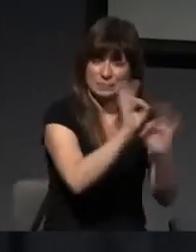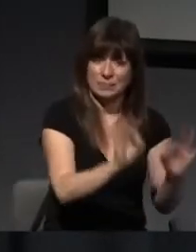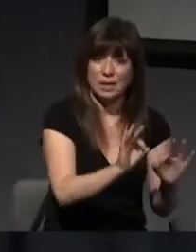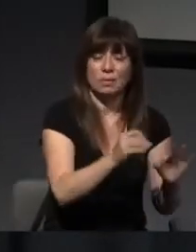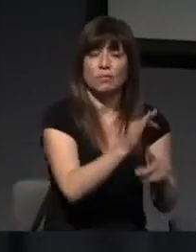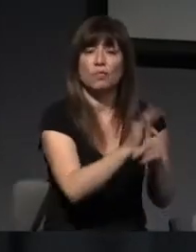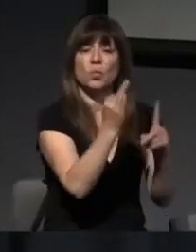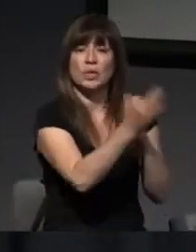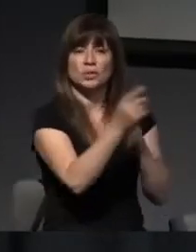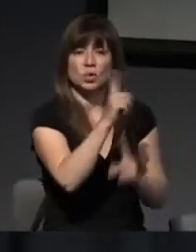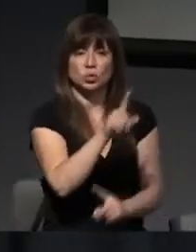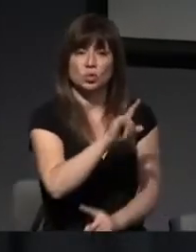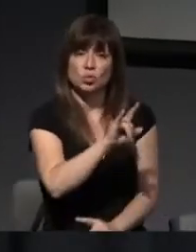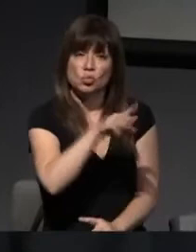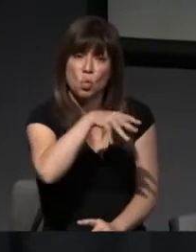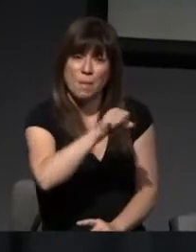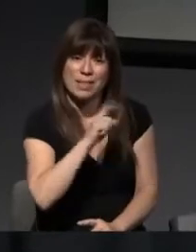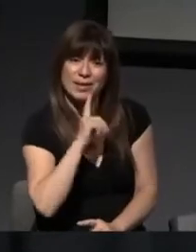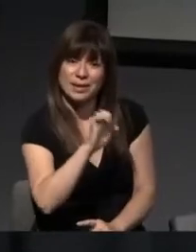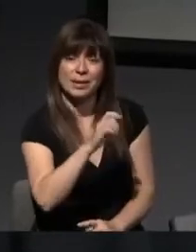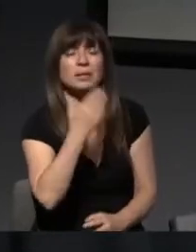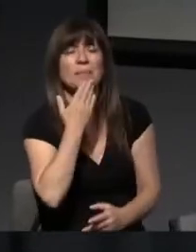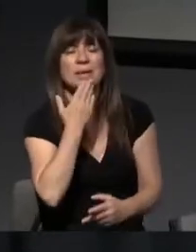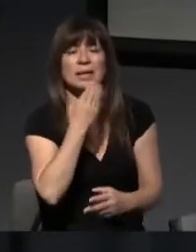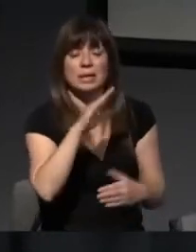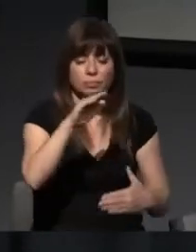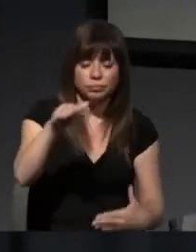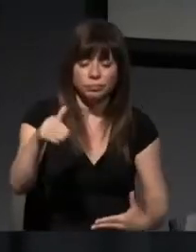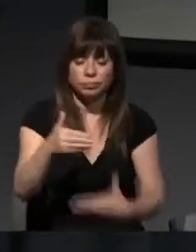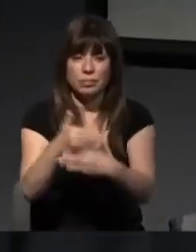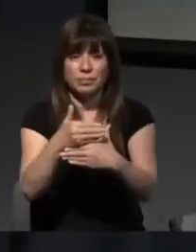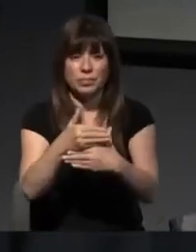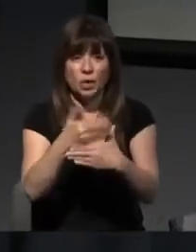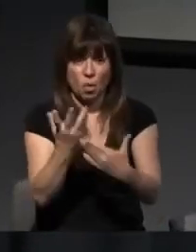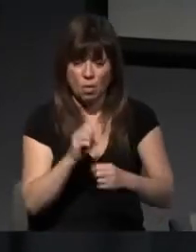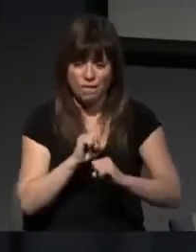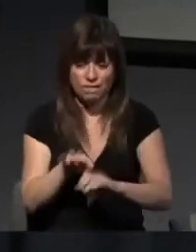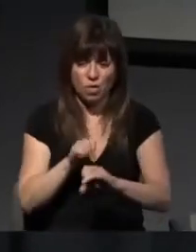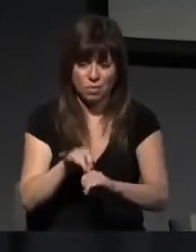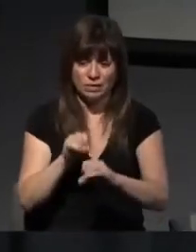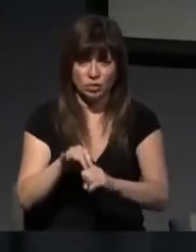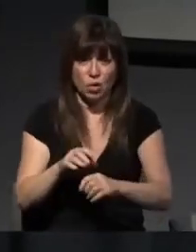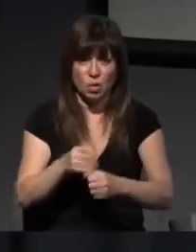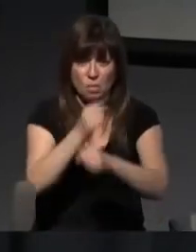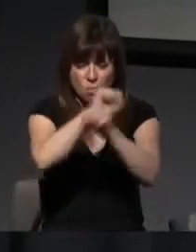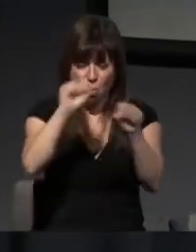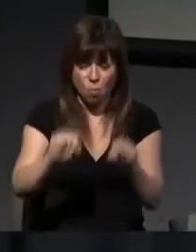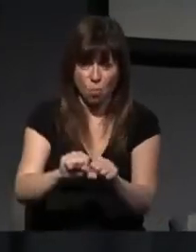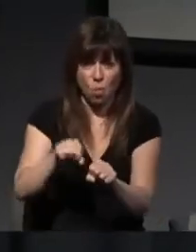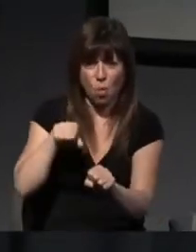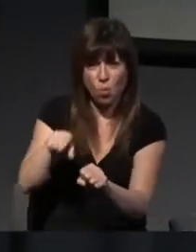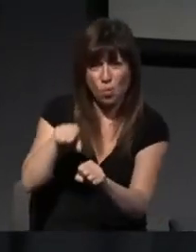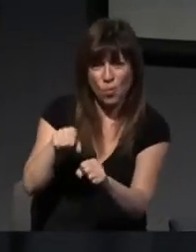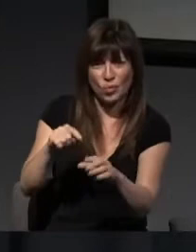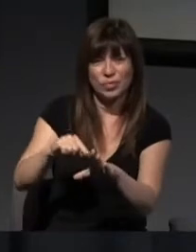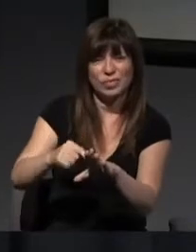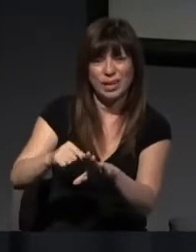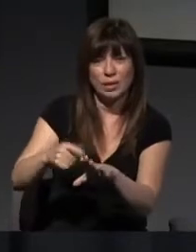también complementando esa formación con un módulo de educación técnica en nuestros liceos técnicos y luego